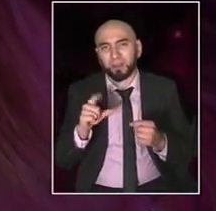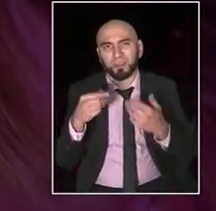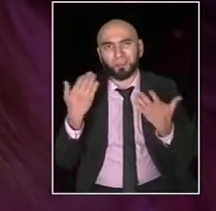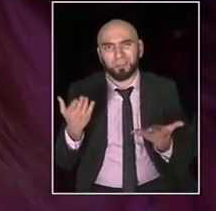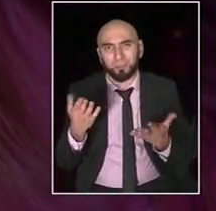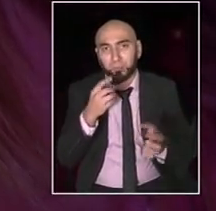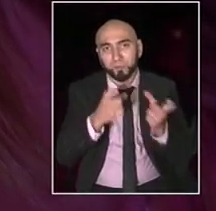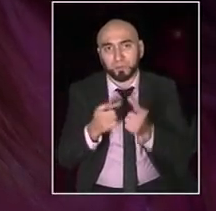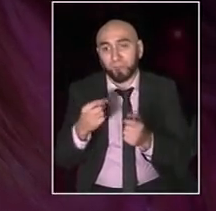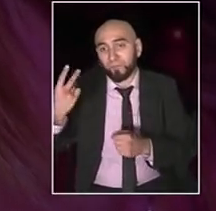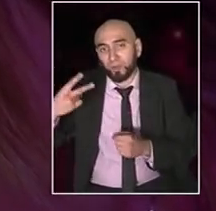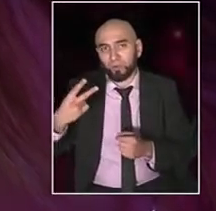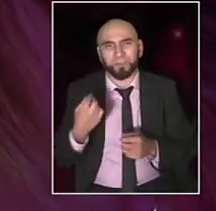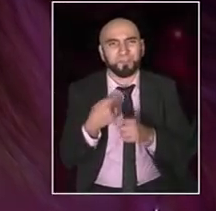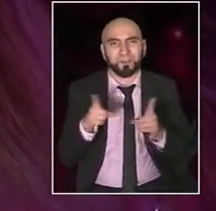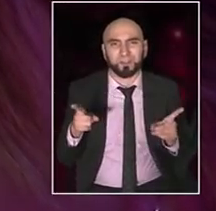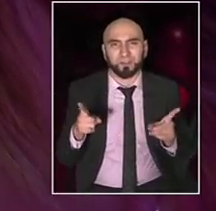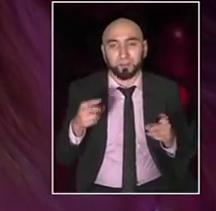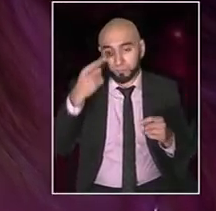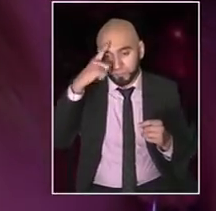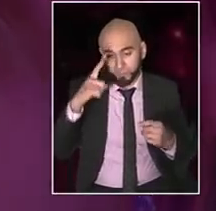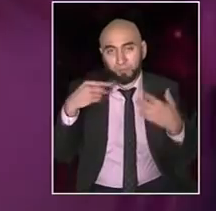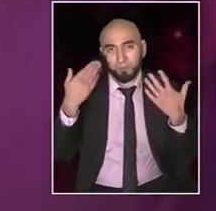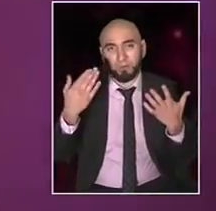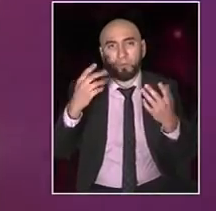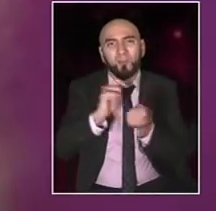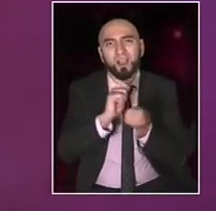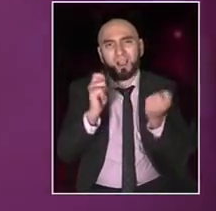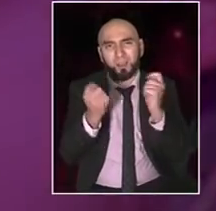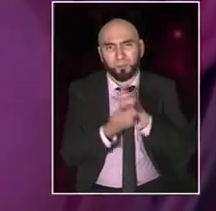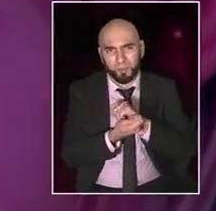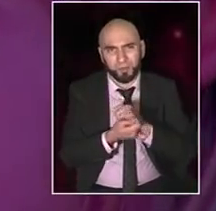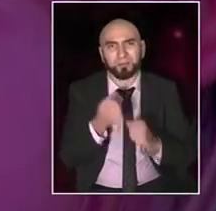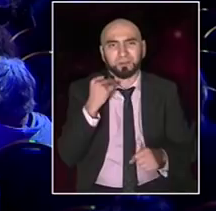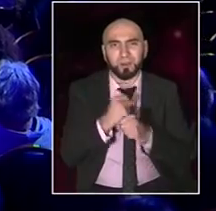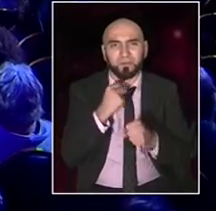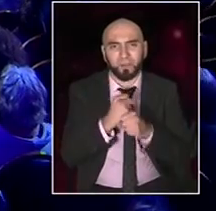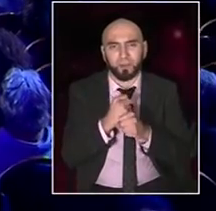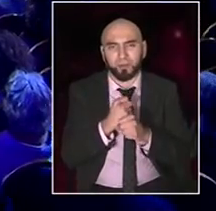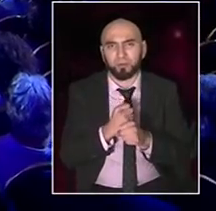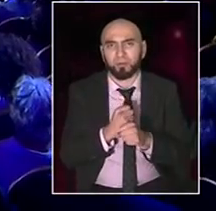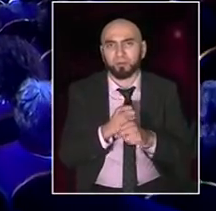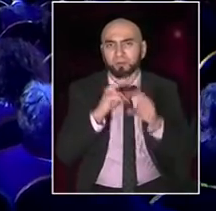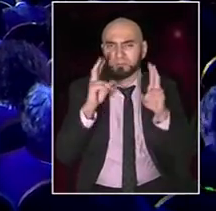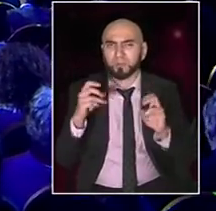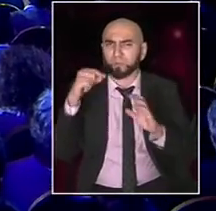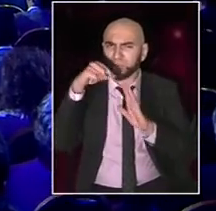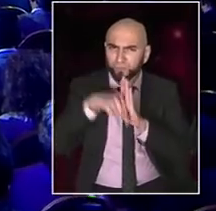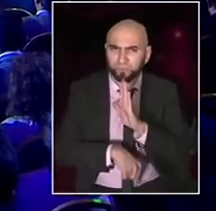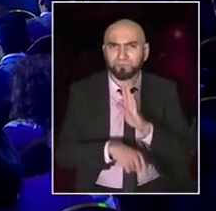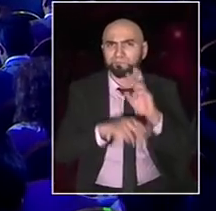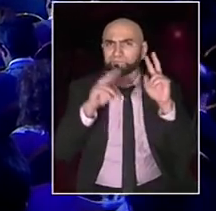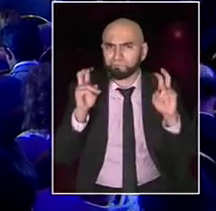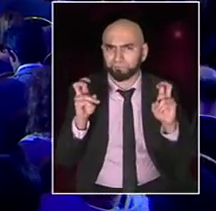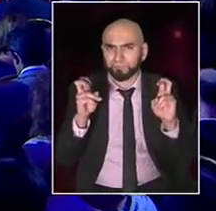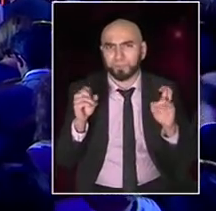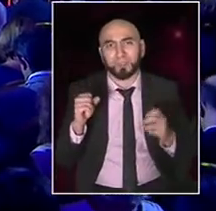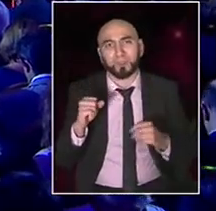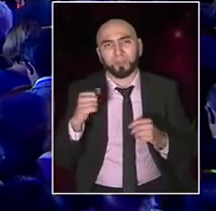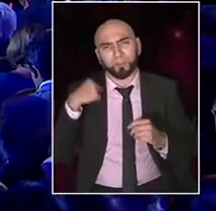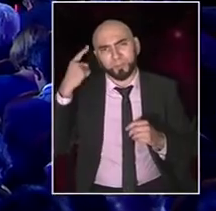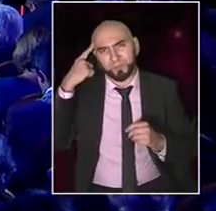valores, pero evidentemente va a cambiar la institución del trabajo de una manera muy profunda. Y yo creo que todos esos temas deberían